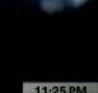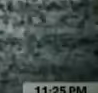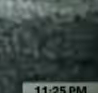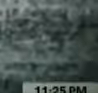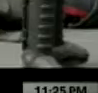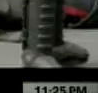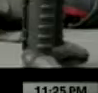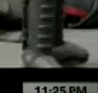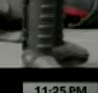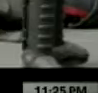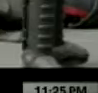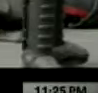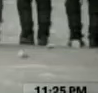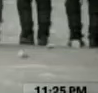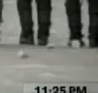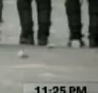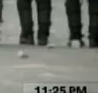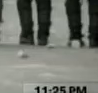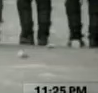cuantos.